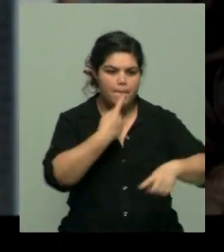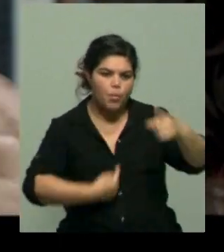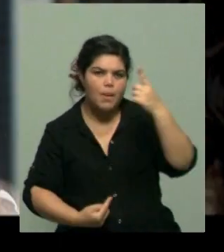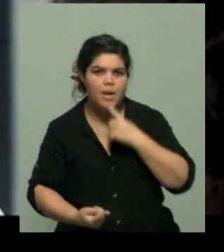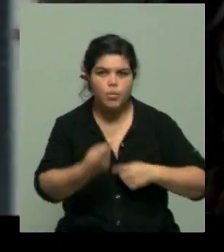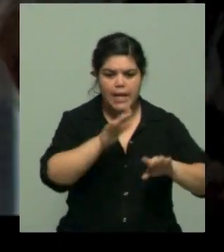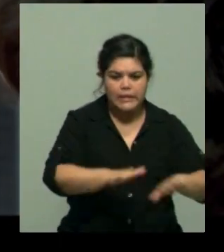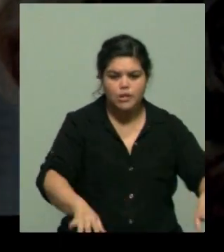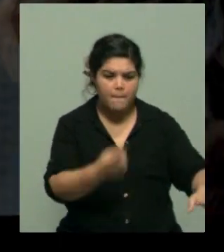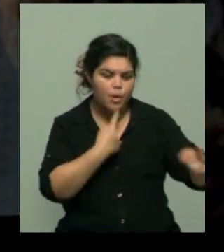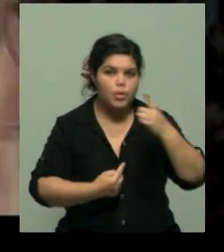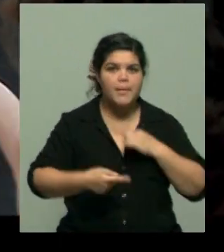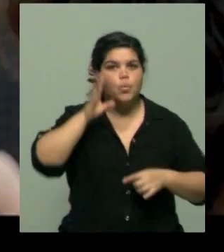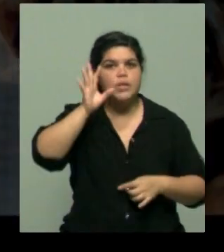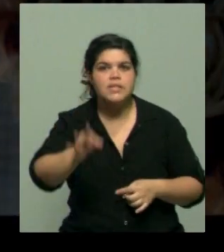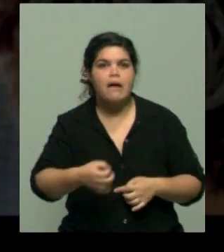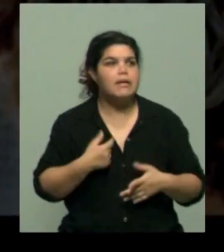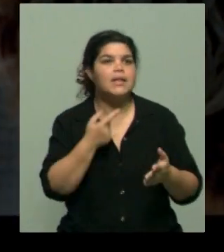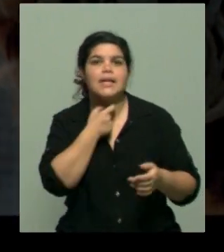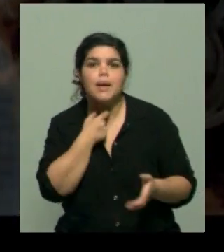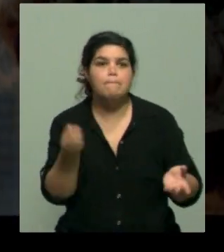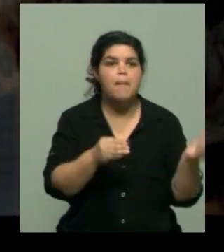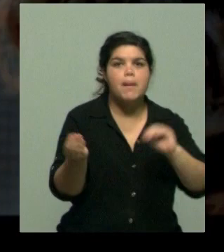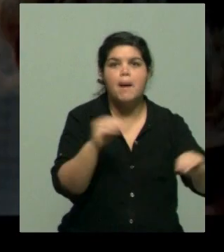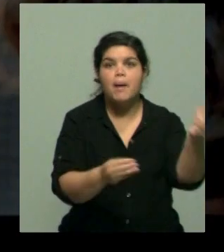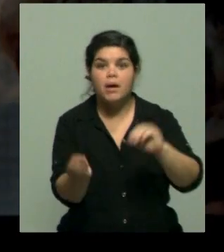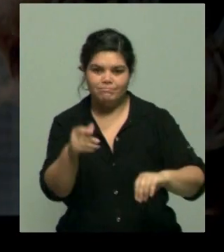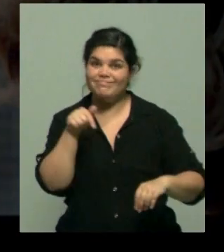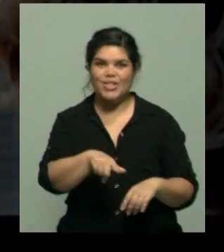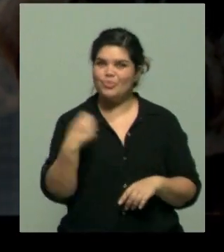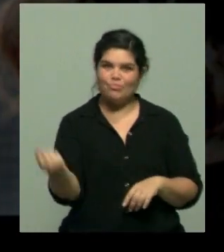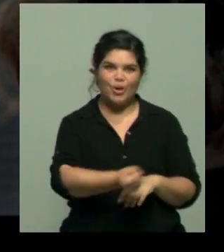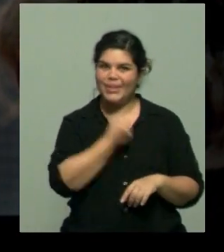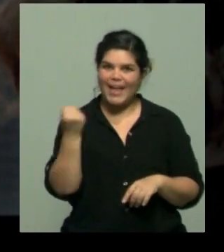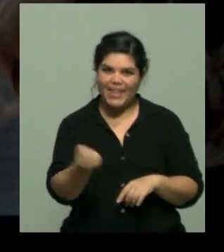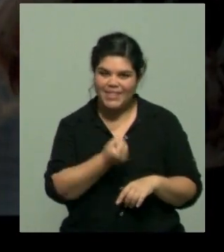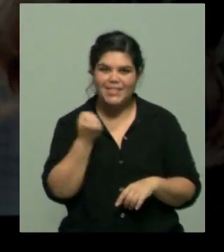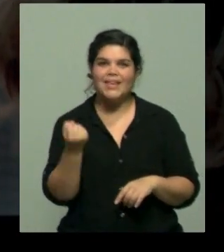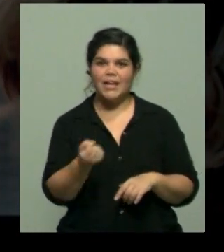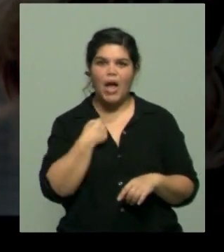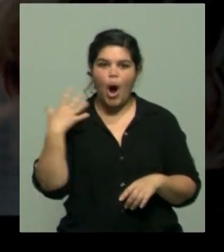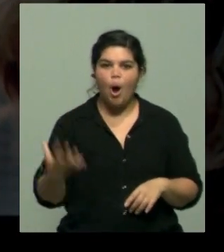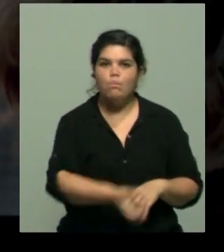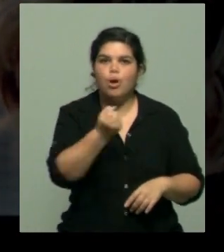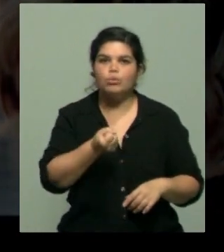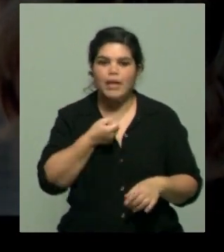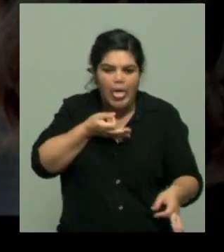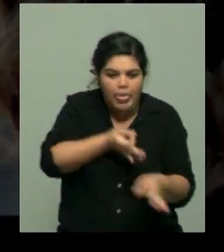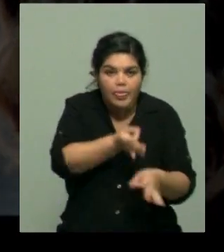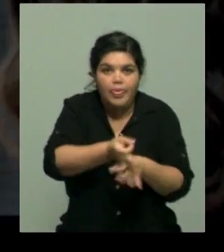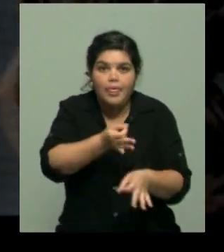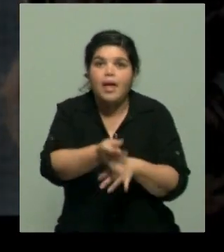todo quieren saber, para ellos es todo nuevo. Bueno, hay que aprovechar esos espacios y además porque es la etapa inicial